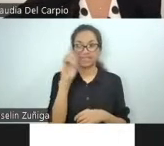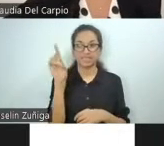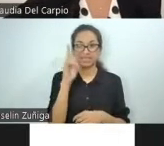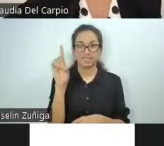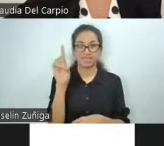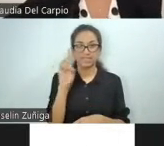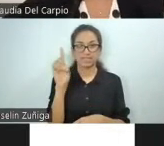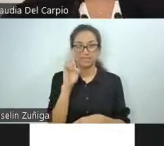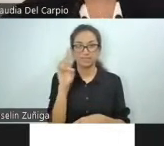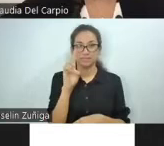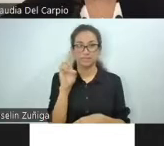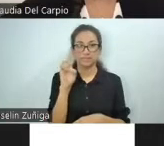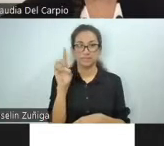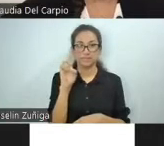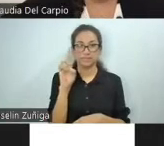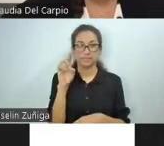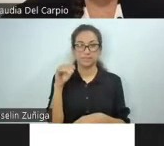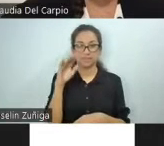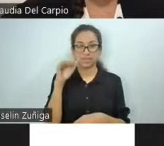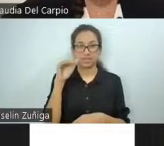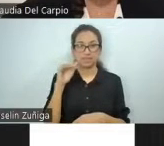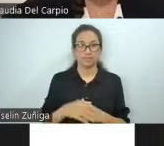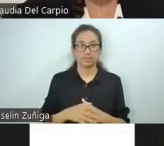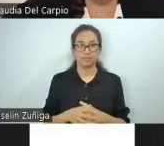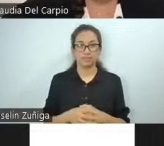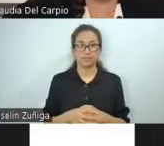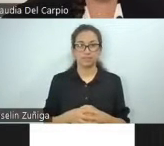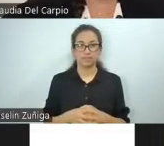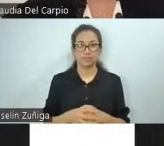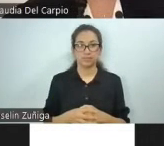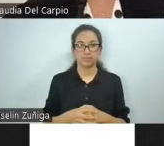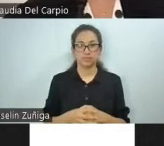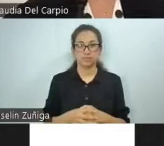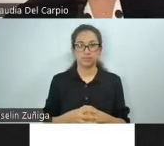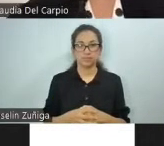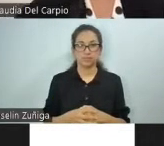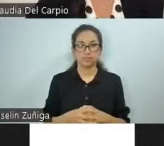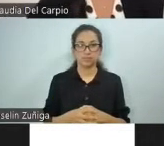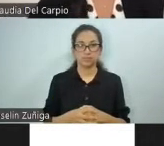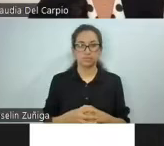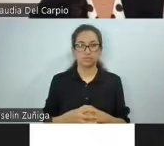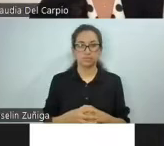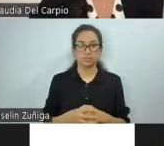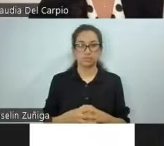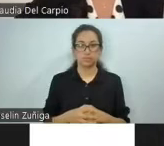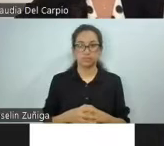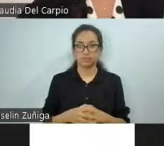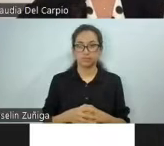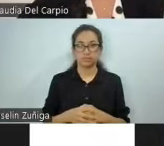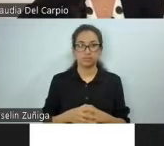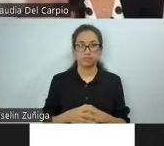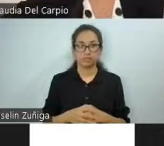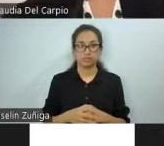derecha, un poquito. Sí, sino que me sale la barra del Zoom Ah, acá. ya, la barra A del ver, zoom. espérate, acá está, acá